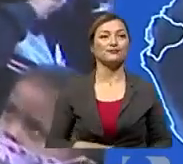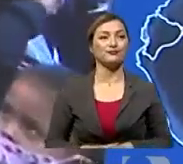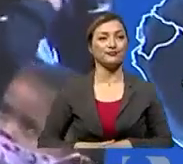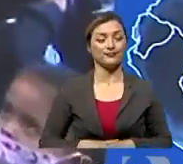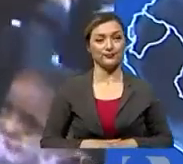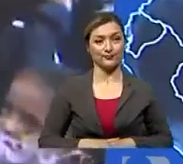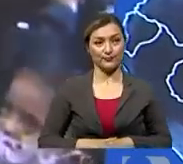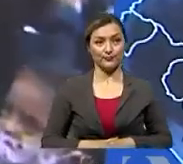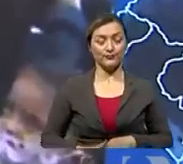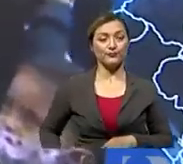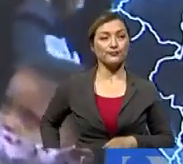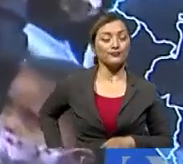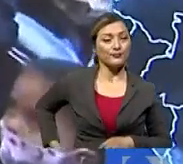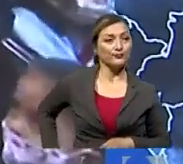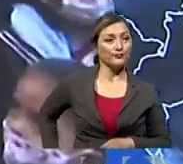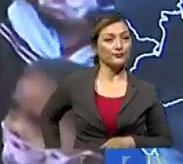días.